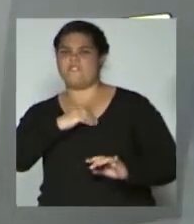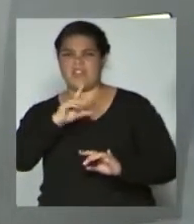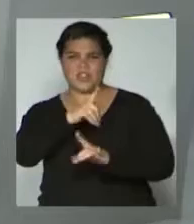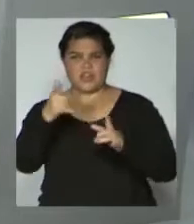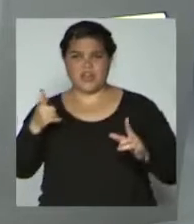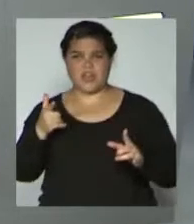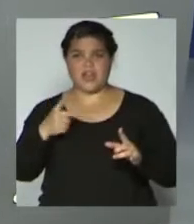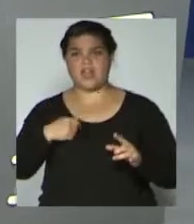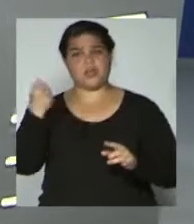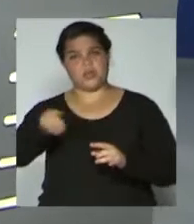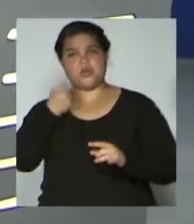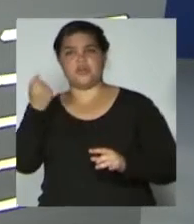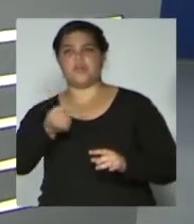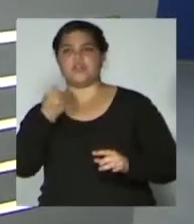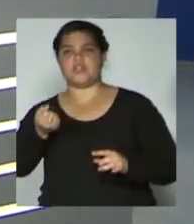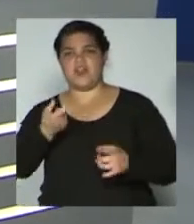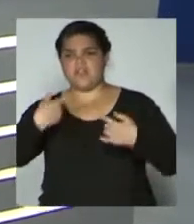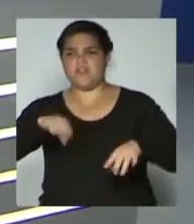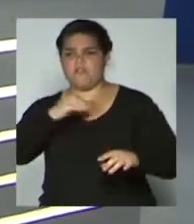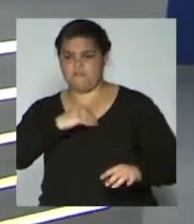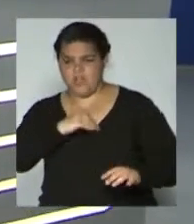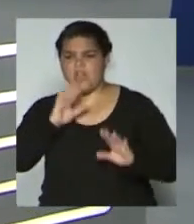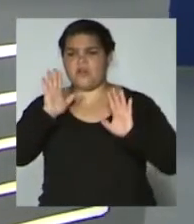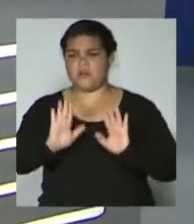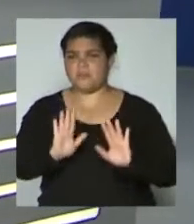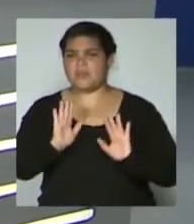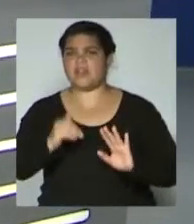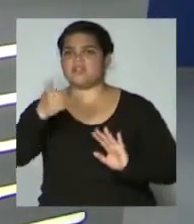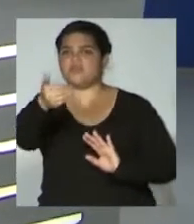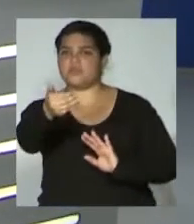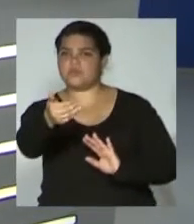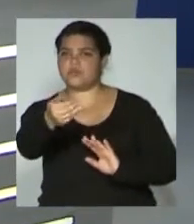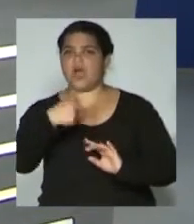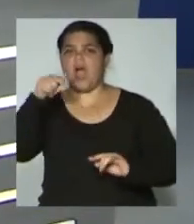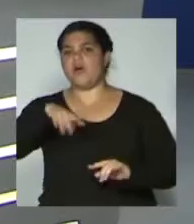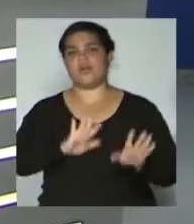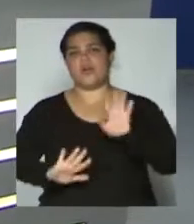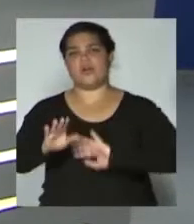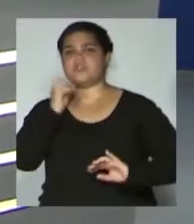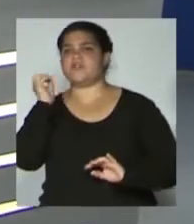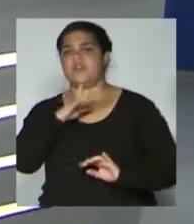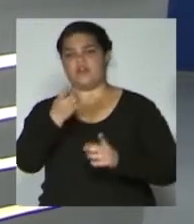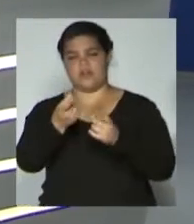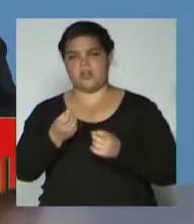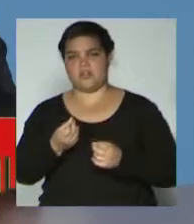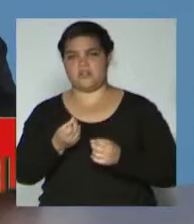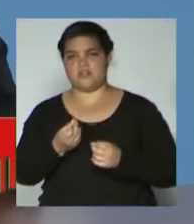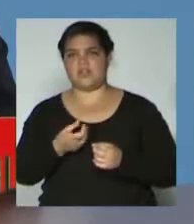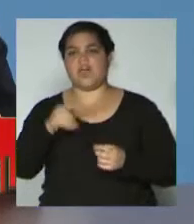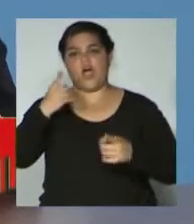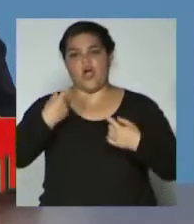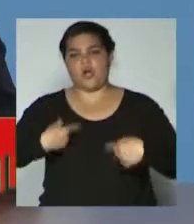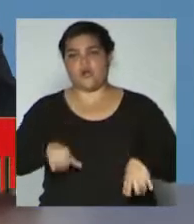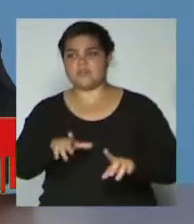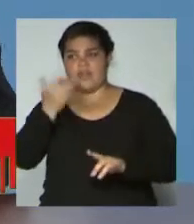por tener el vaso medio lleno, que es tener los recursos. Claro. Ahora hay que ir por aquello que es la mejora, aunque mucho se ha hecho en esto, y